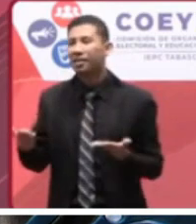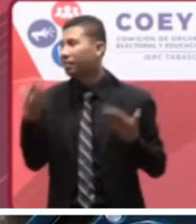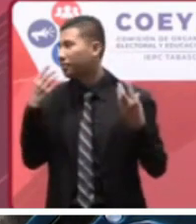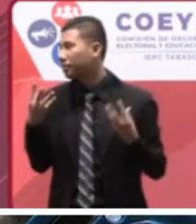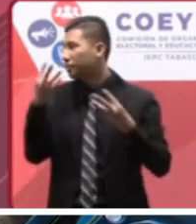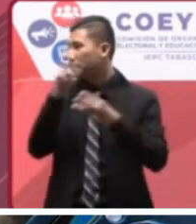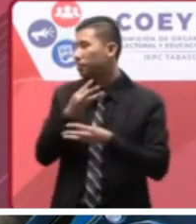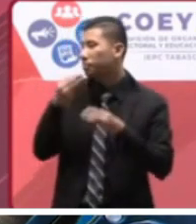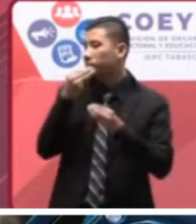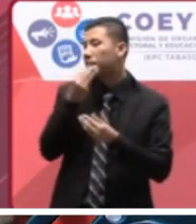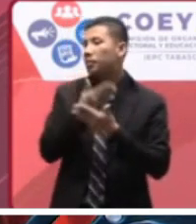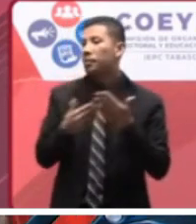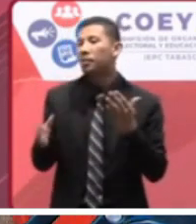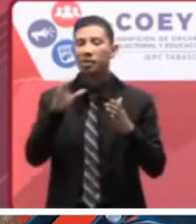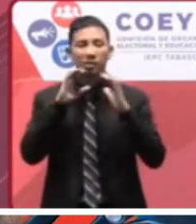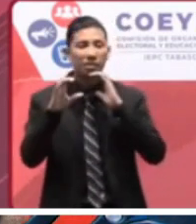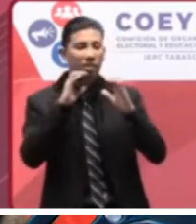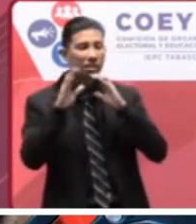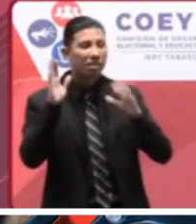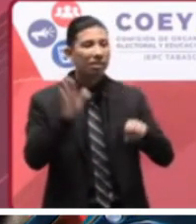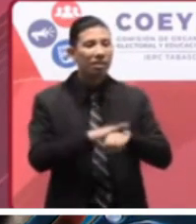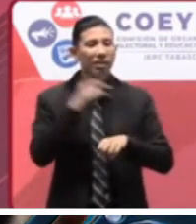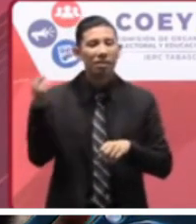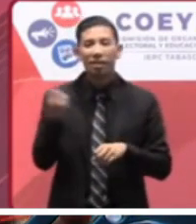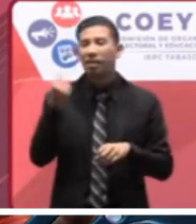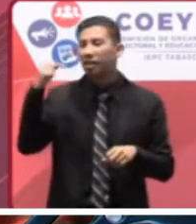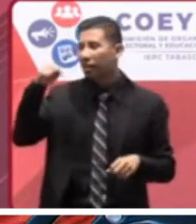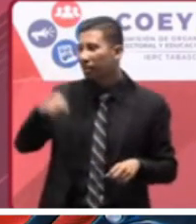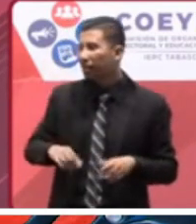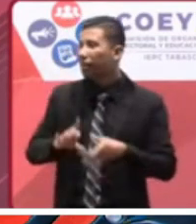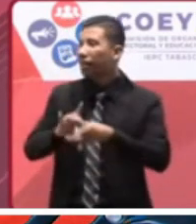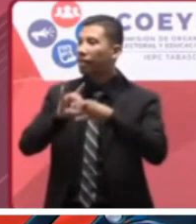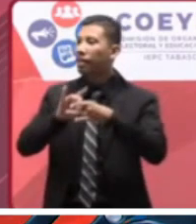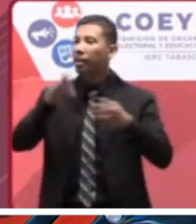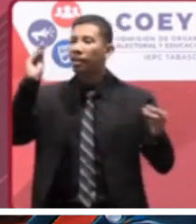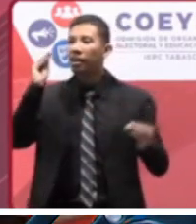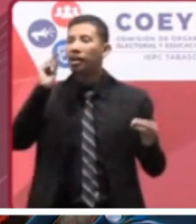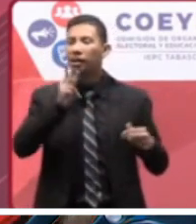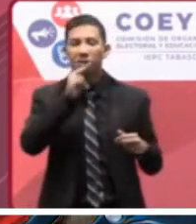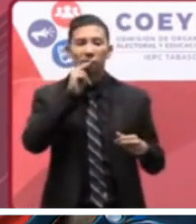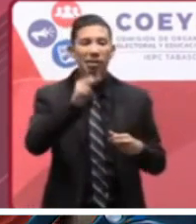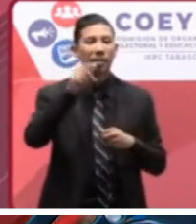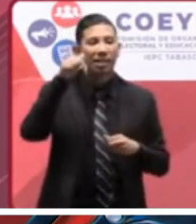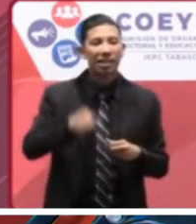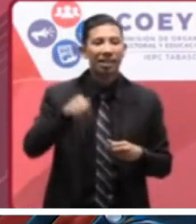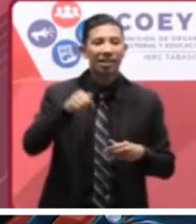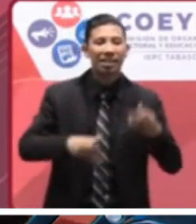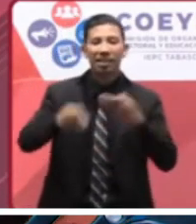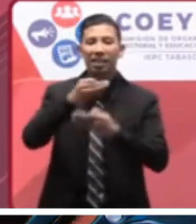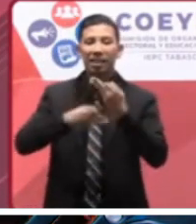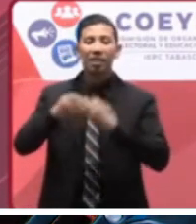Amigos y amigas, me da gusto estar nuevamente con ustedes. Vamos a ir a una conferencia que dio Lorenzo Córdoba en Tabasco sobre